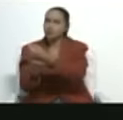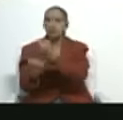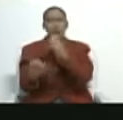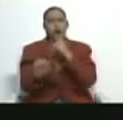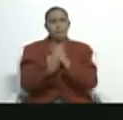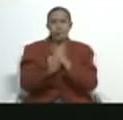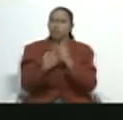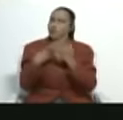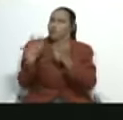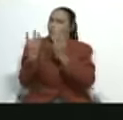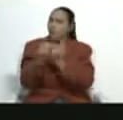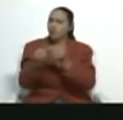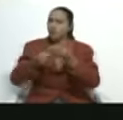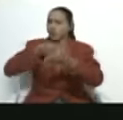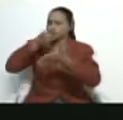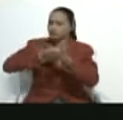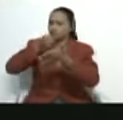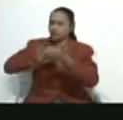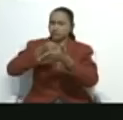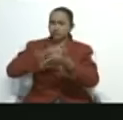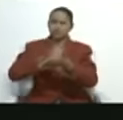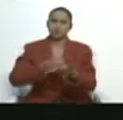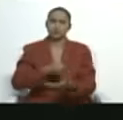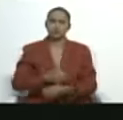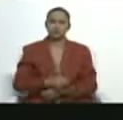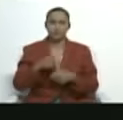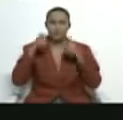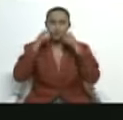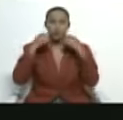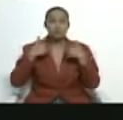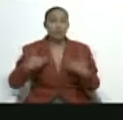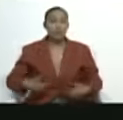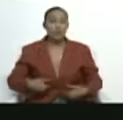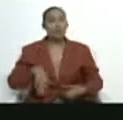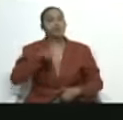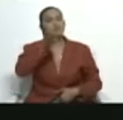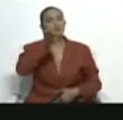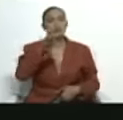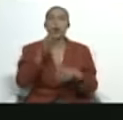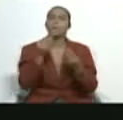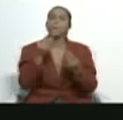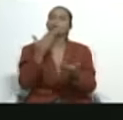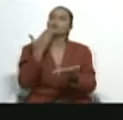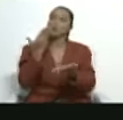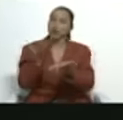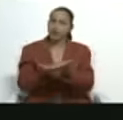batallas de la humanidad en función del futuro Muchas gracias presidente presidenta